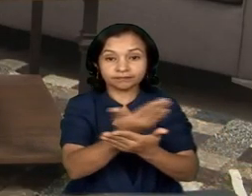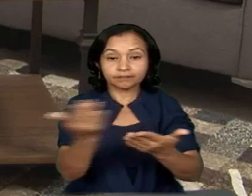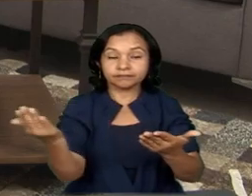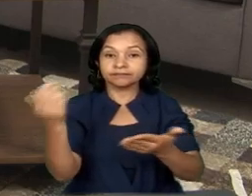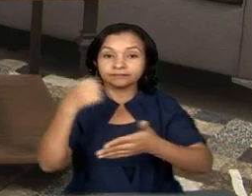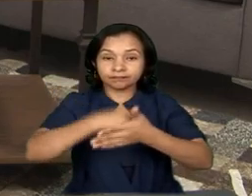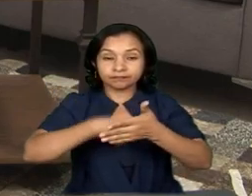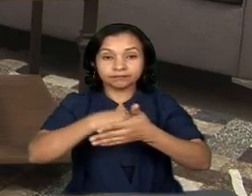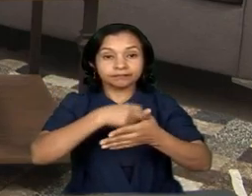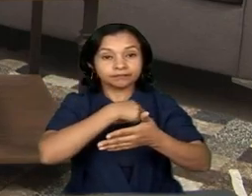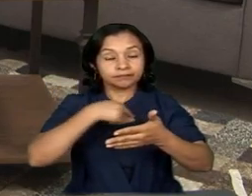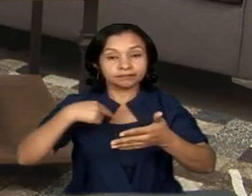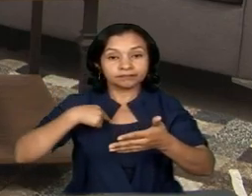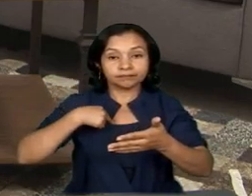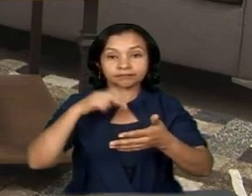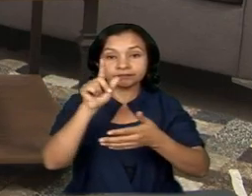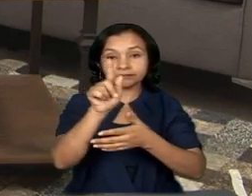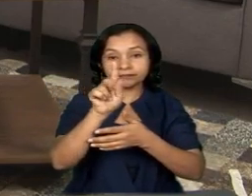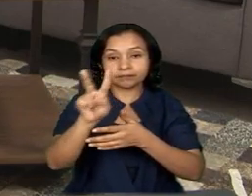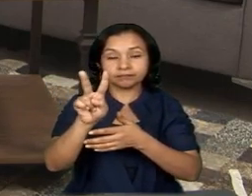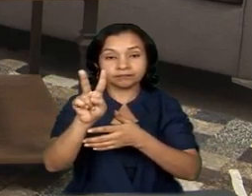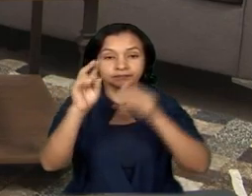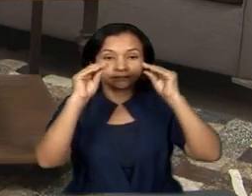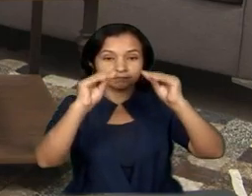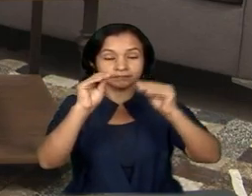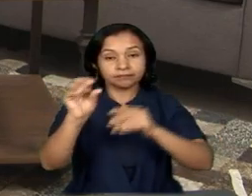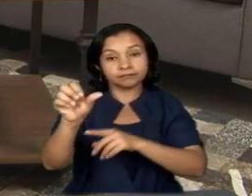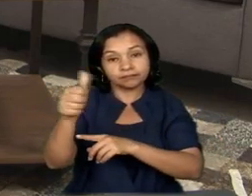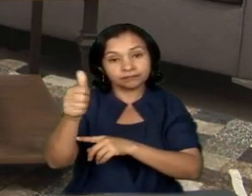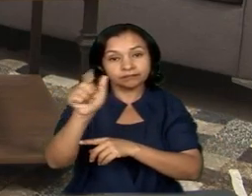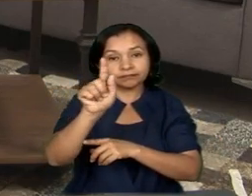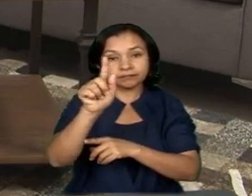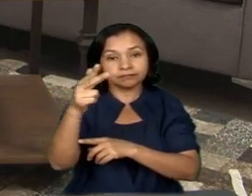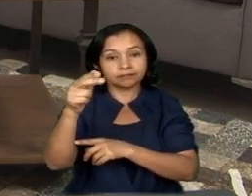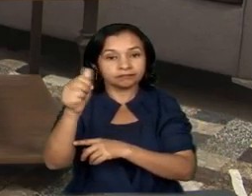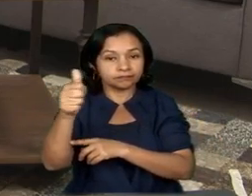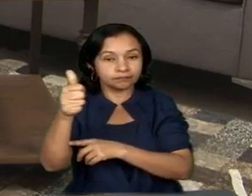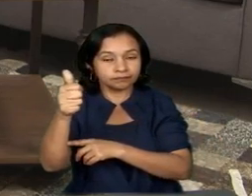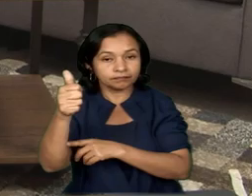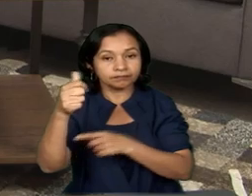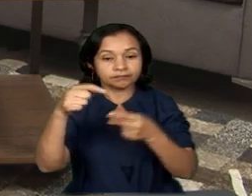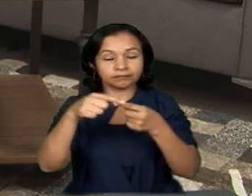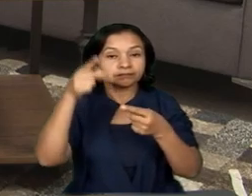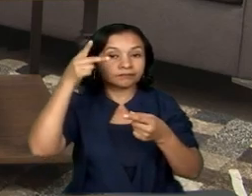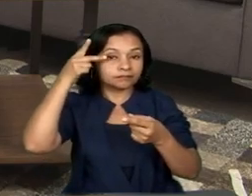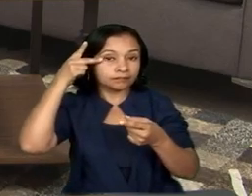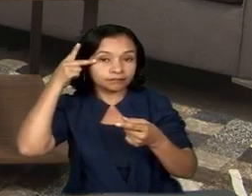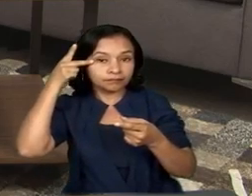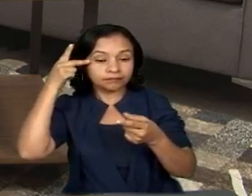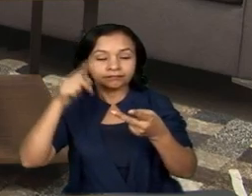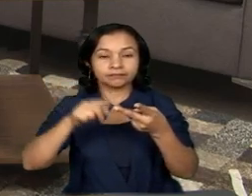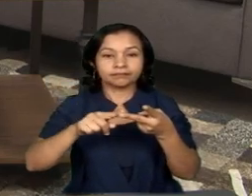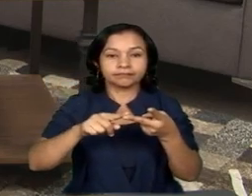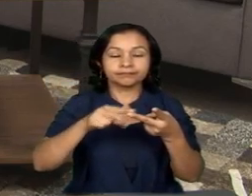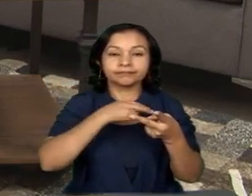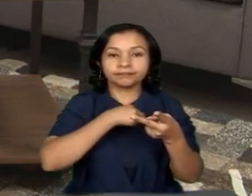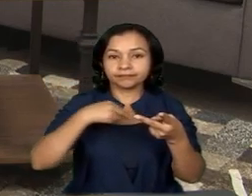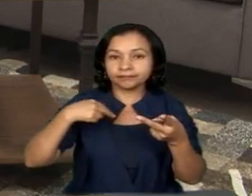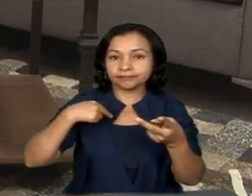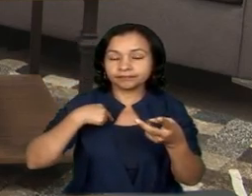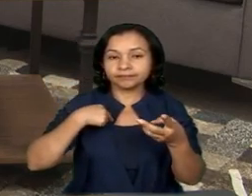también con el canal educativo, Canal 6, lo estamos haciendo con Corea y lo estamos haciendo también